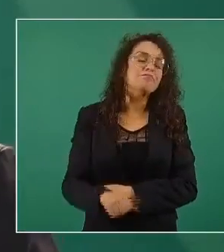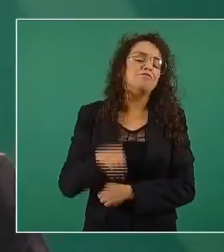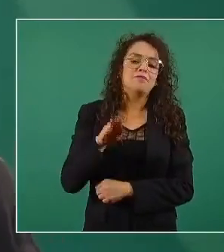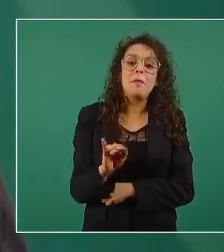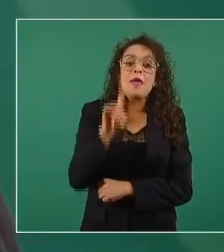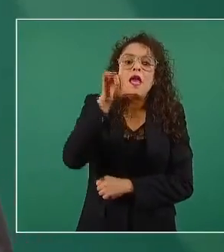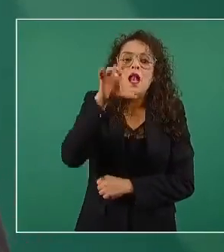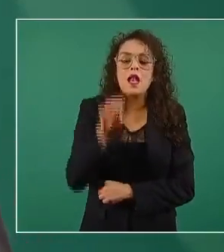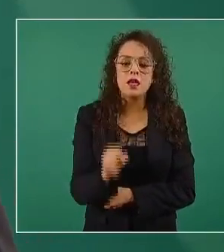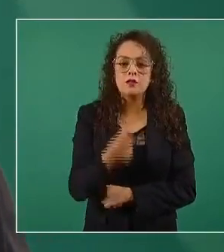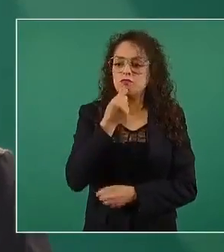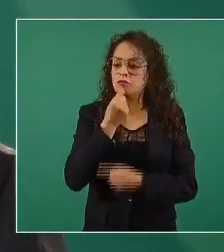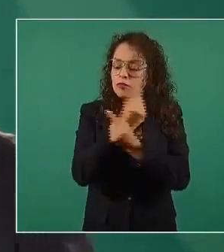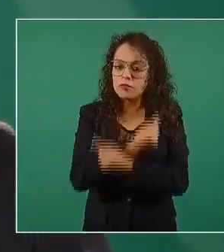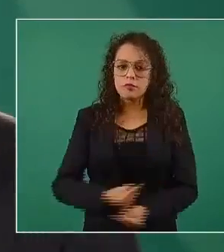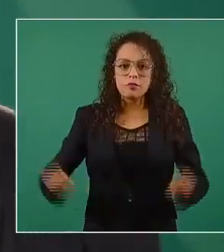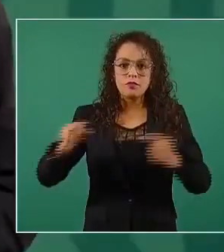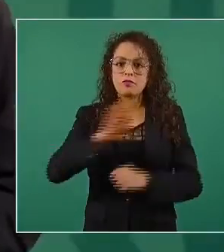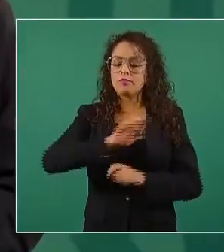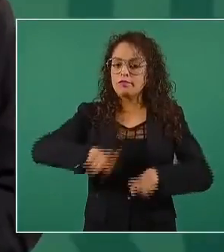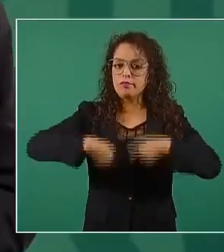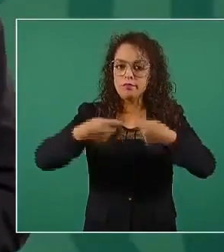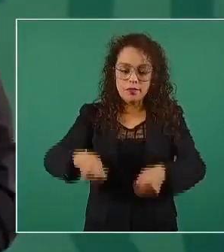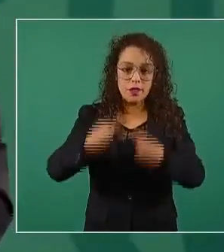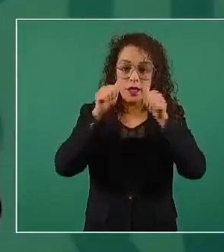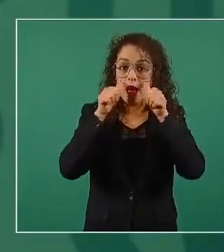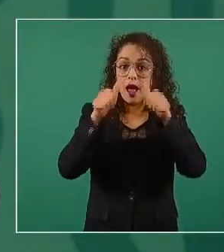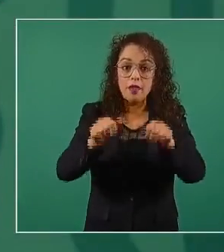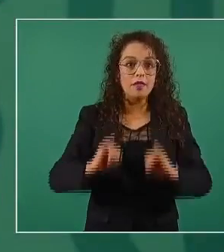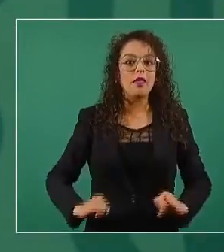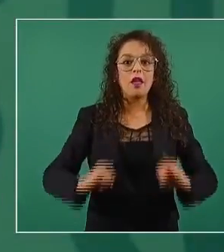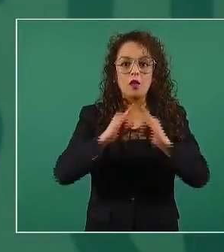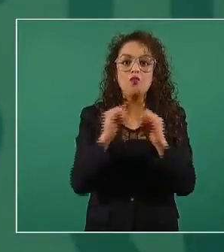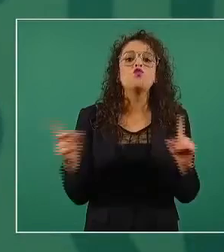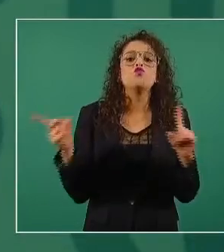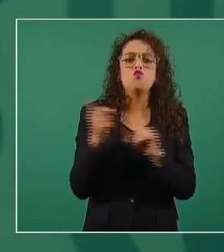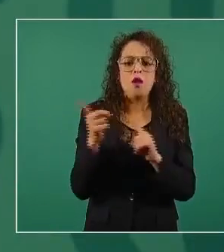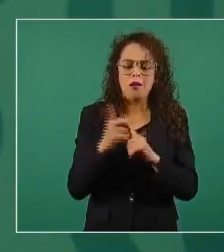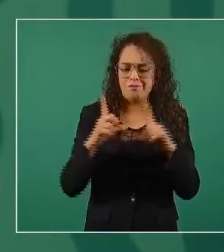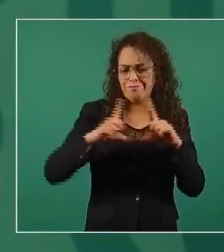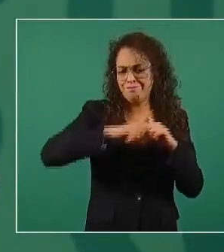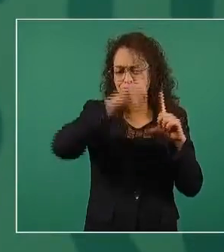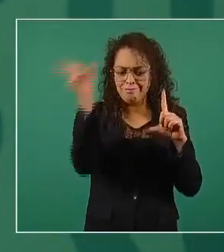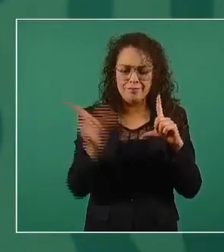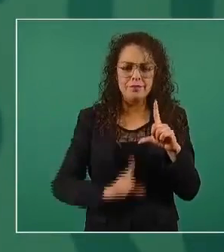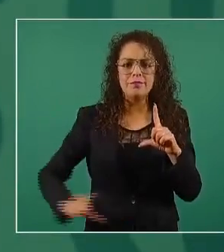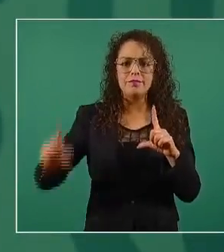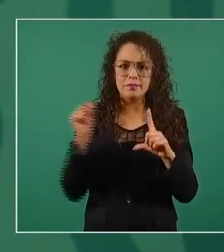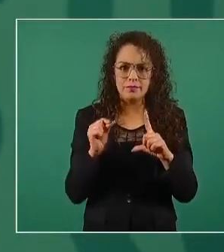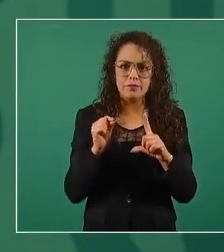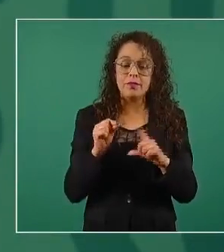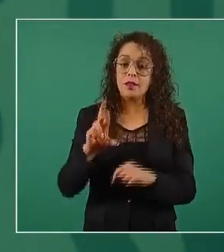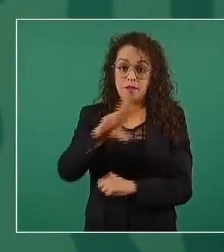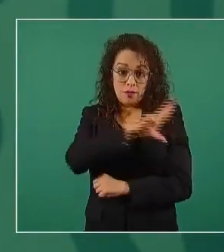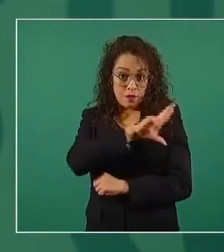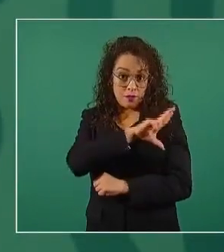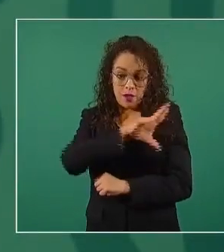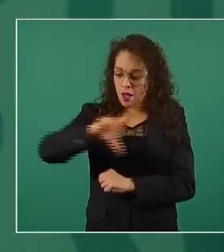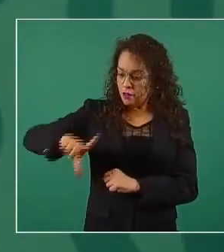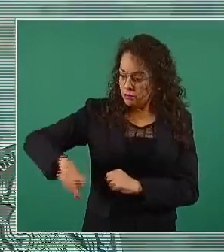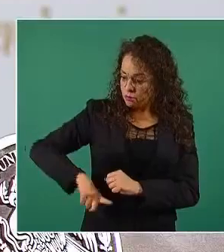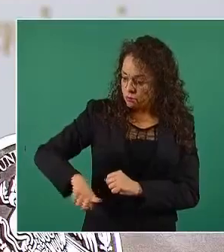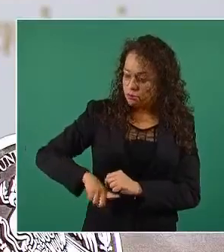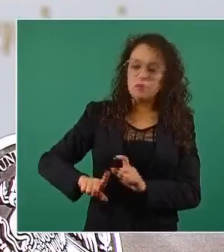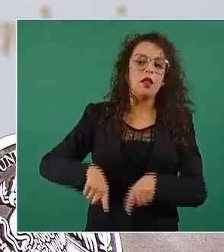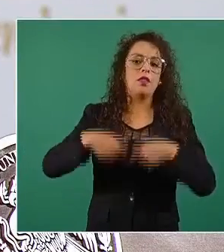sean atendidos en varias instituciones establecidas en la República Mexicana, instituciones públicas y privadas que dan atención